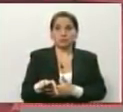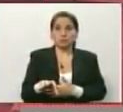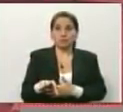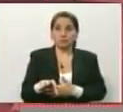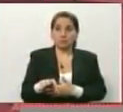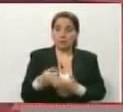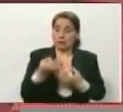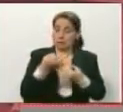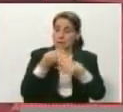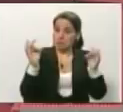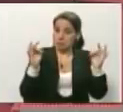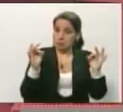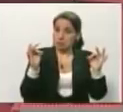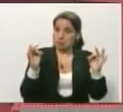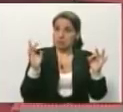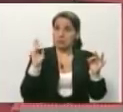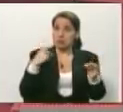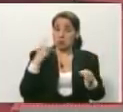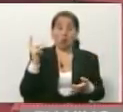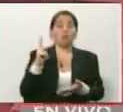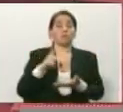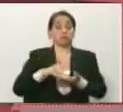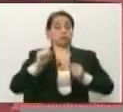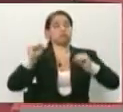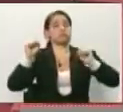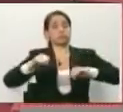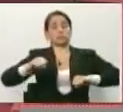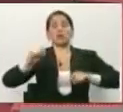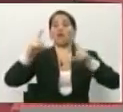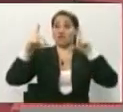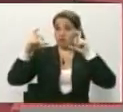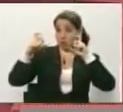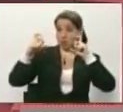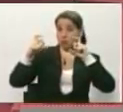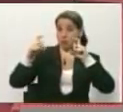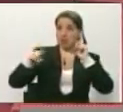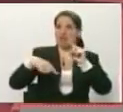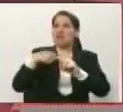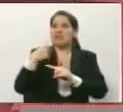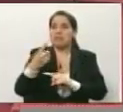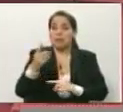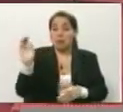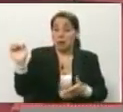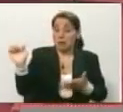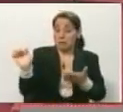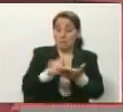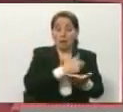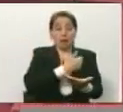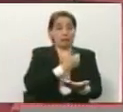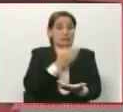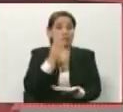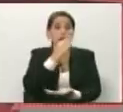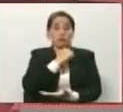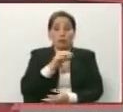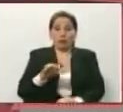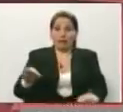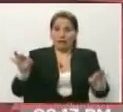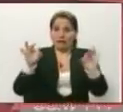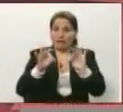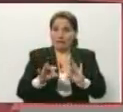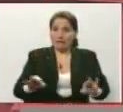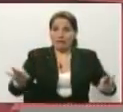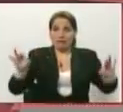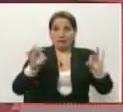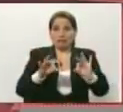exitoso. Yo estuve ahí. Pero al ratico ustedes vieron que no se quedó nadie. Se quedó